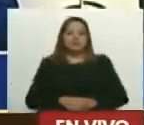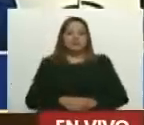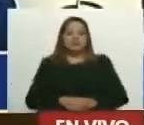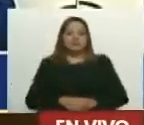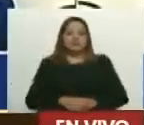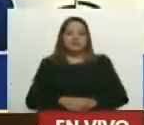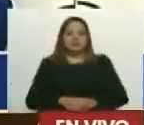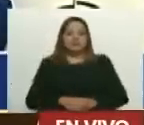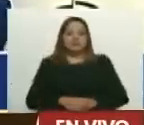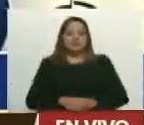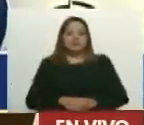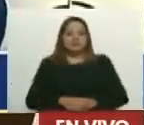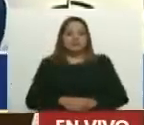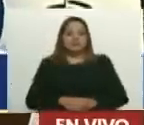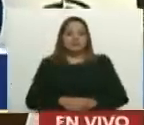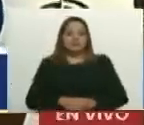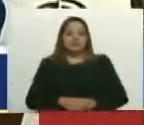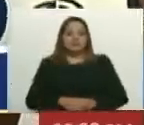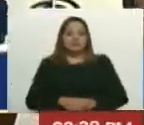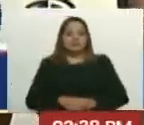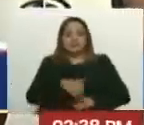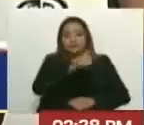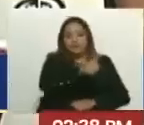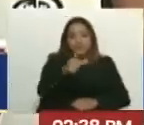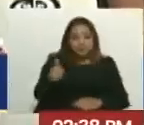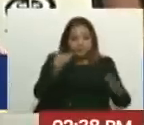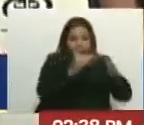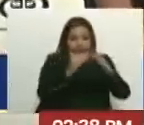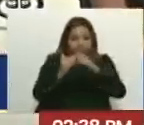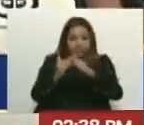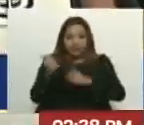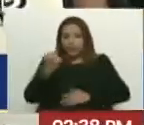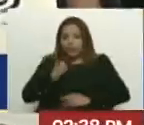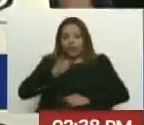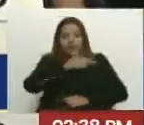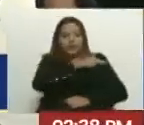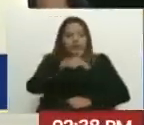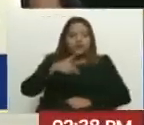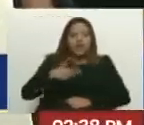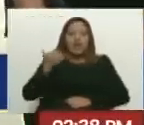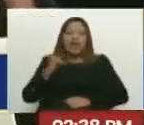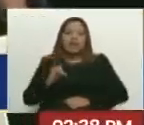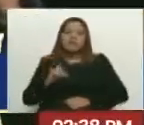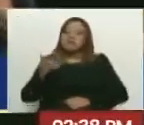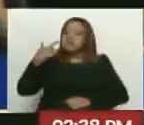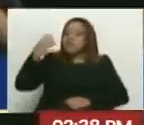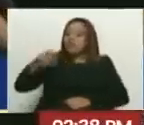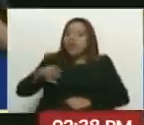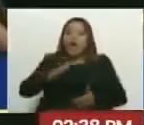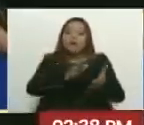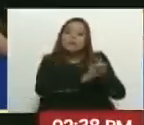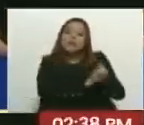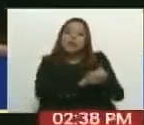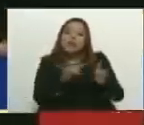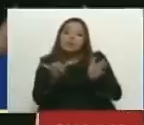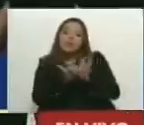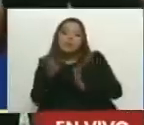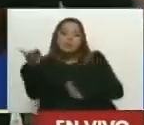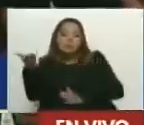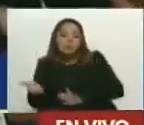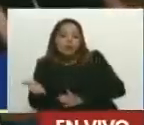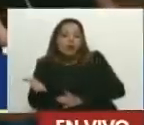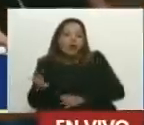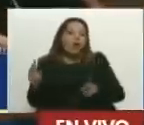este. En cada casa de cualquiera de nosotros habrá un amigo, un vecino, un conocido,